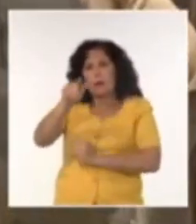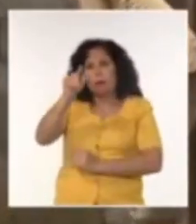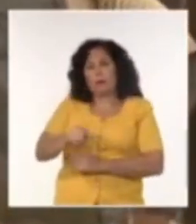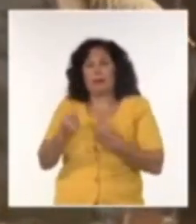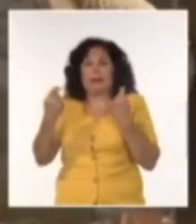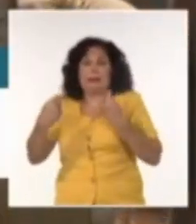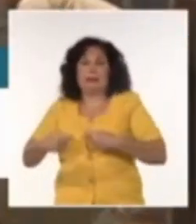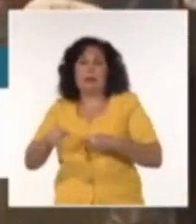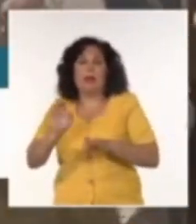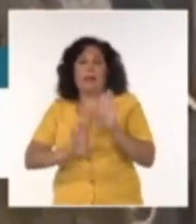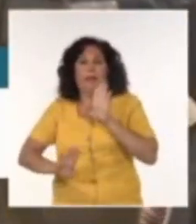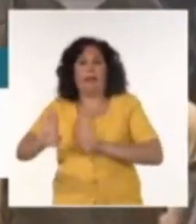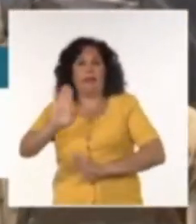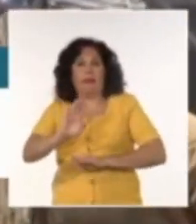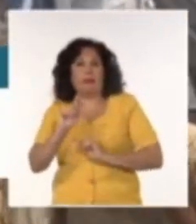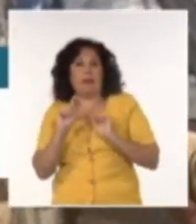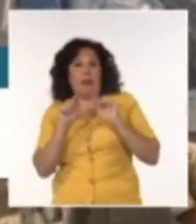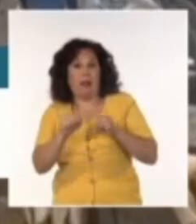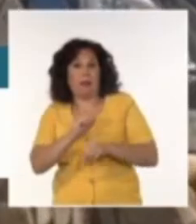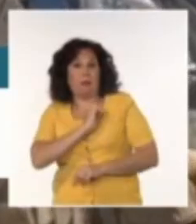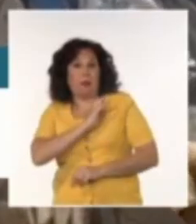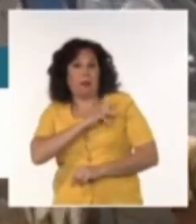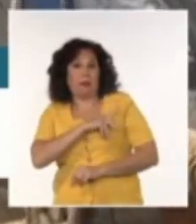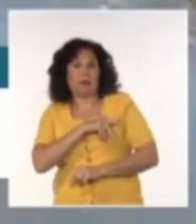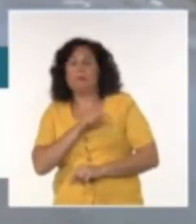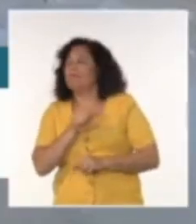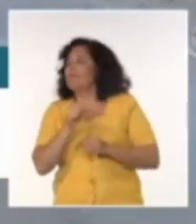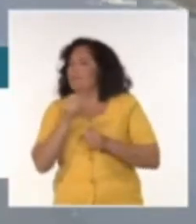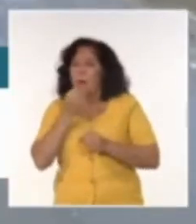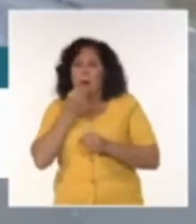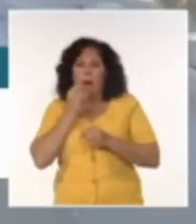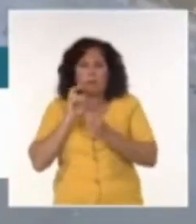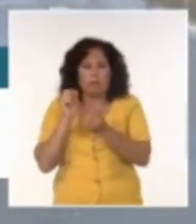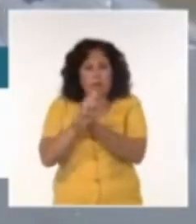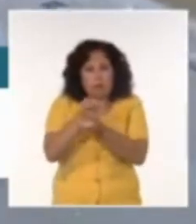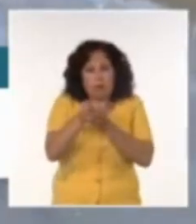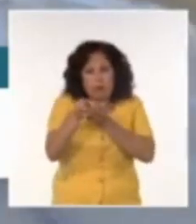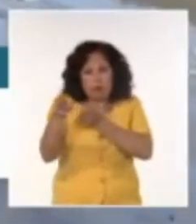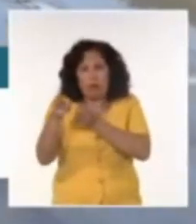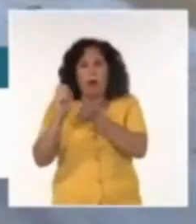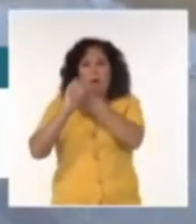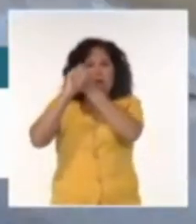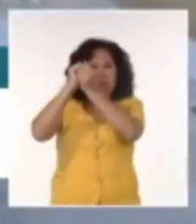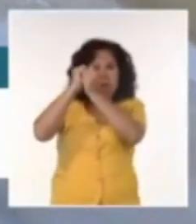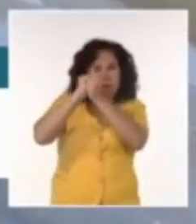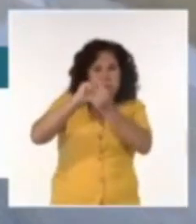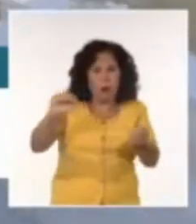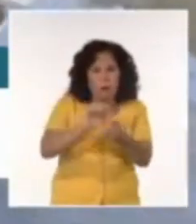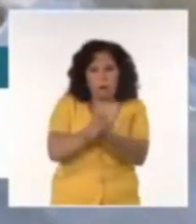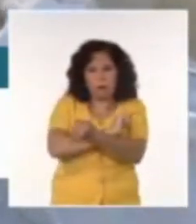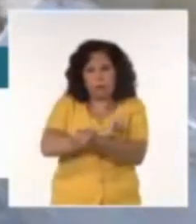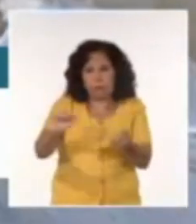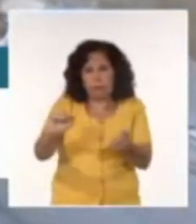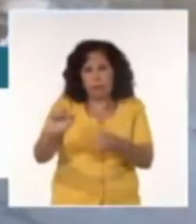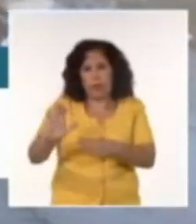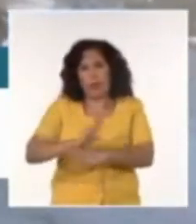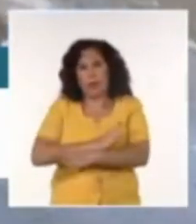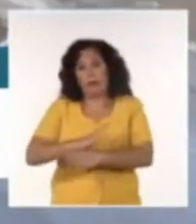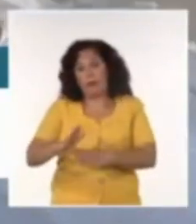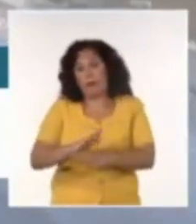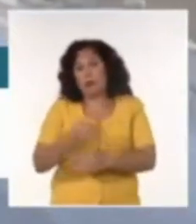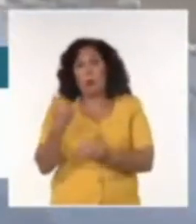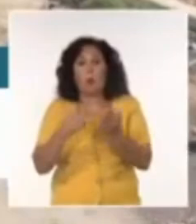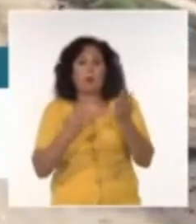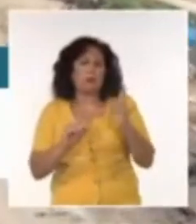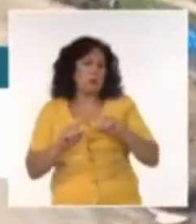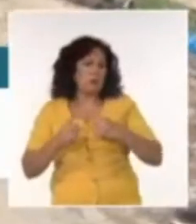de defensa del régimen sionista confirmaron haber atacado la zona de acuerdo con un reporte de la televisora RT en español. Pusieron como pretexto que